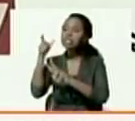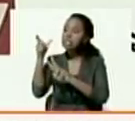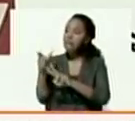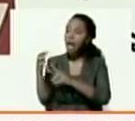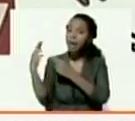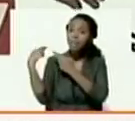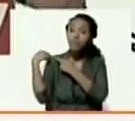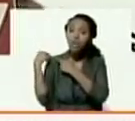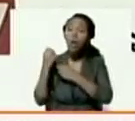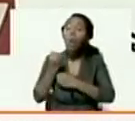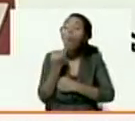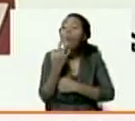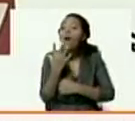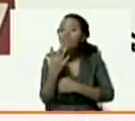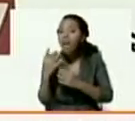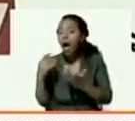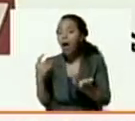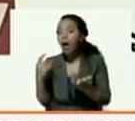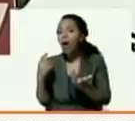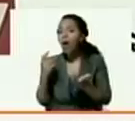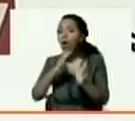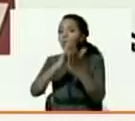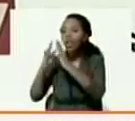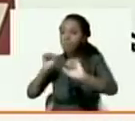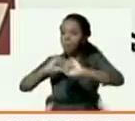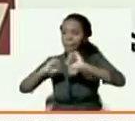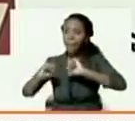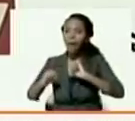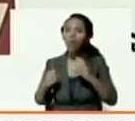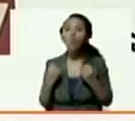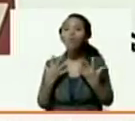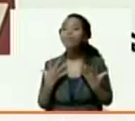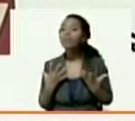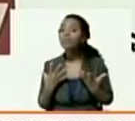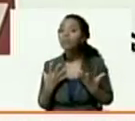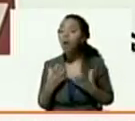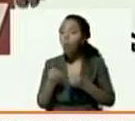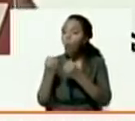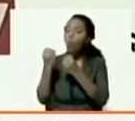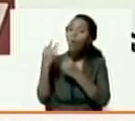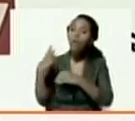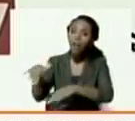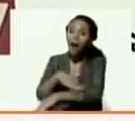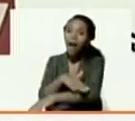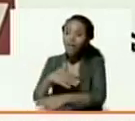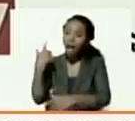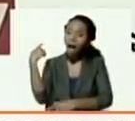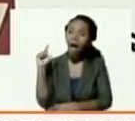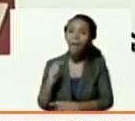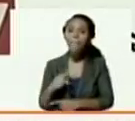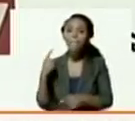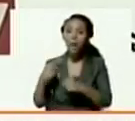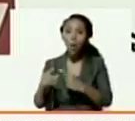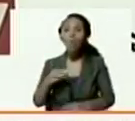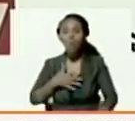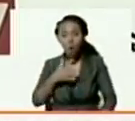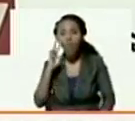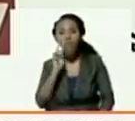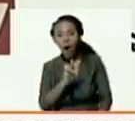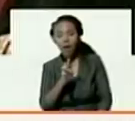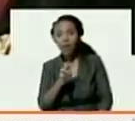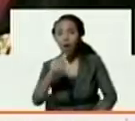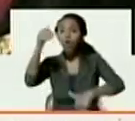cuántas comunidades se mueven, y veo en esas comunidades cuántas calles hay, pero además puedo ver